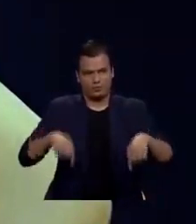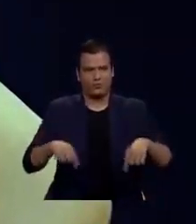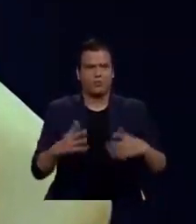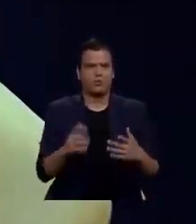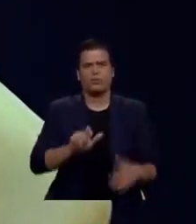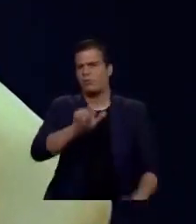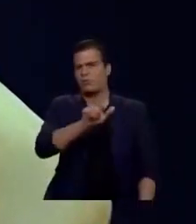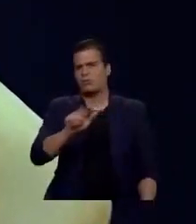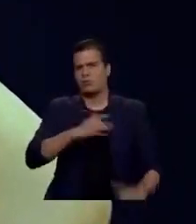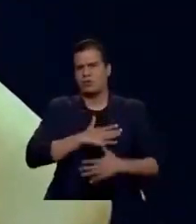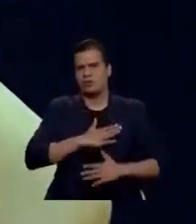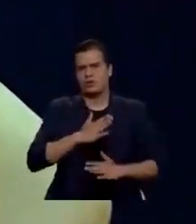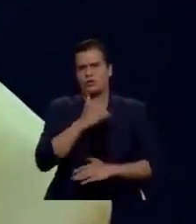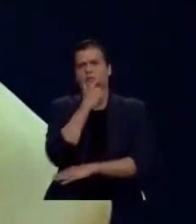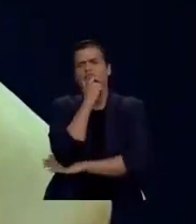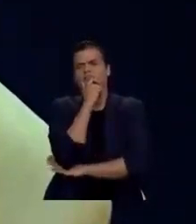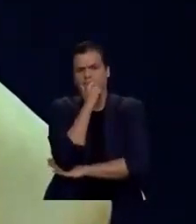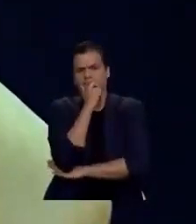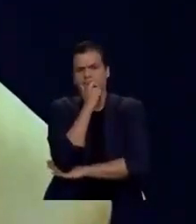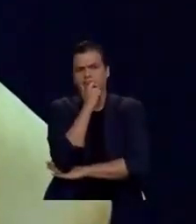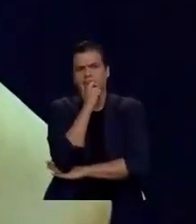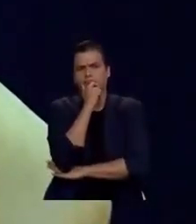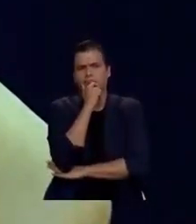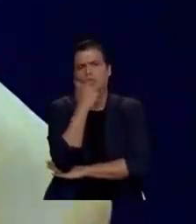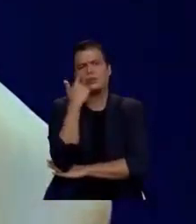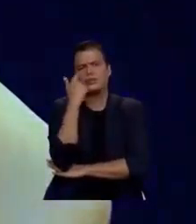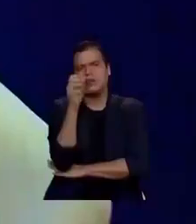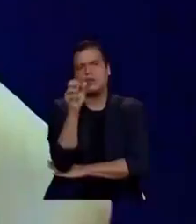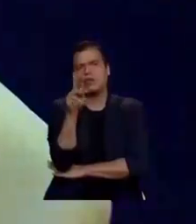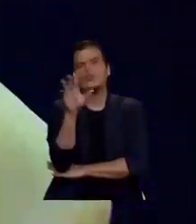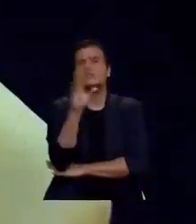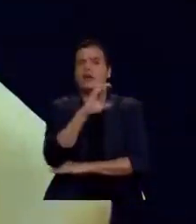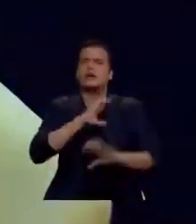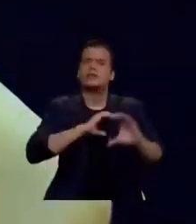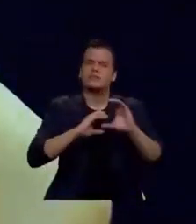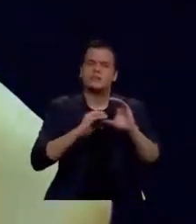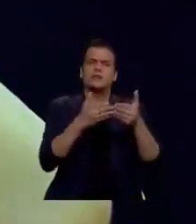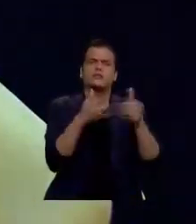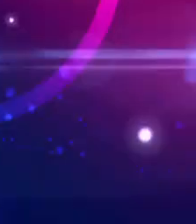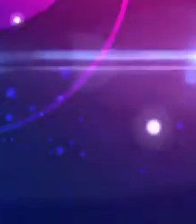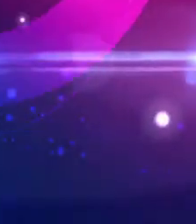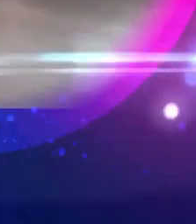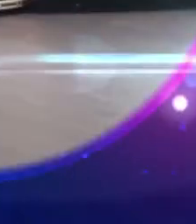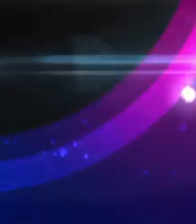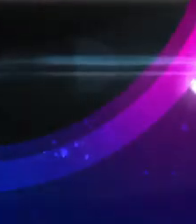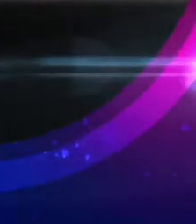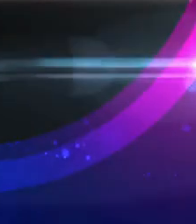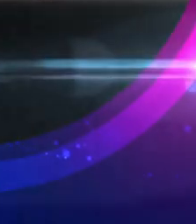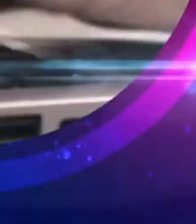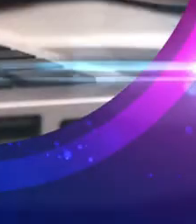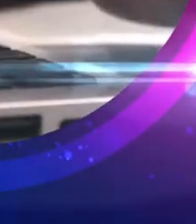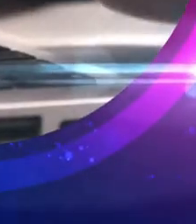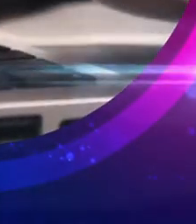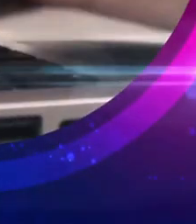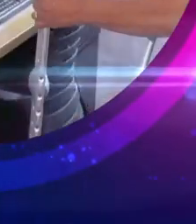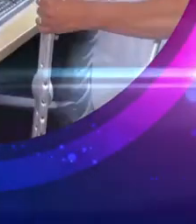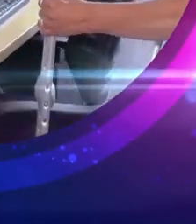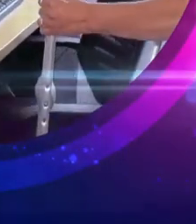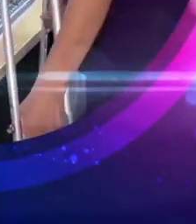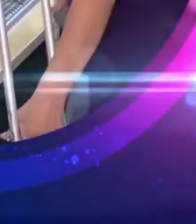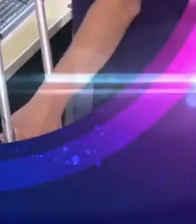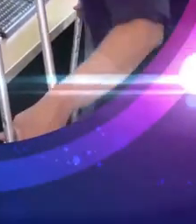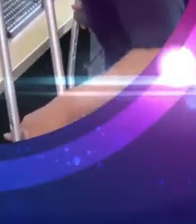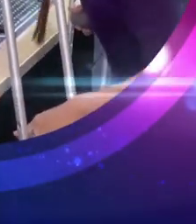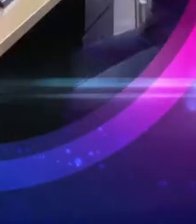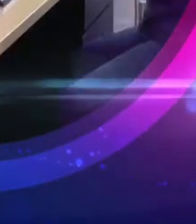telepacífico dirán bueno muy chévere que nos conecten pero conectar para que eso es lo primero que cualquier persona pensaría y la respuesta